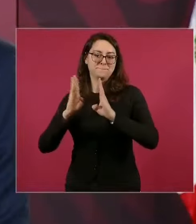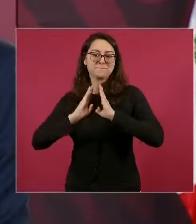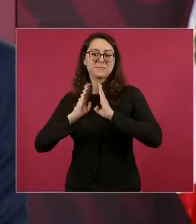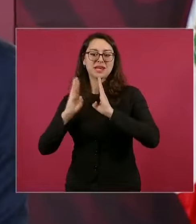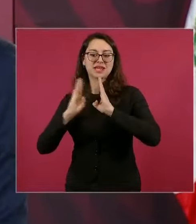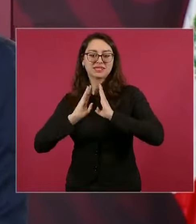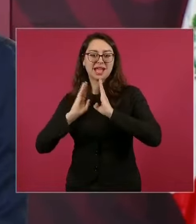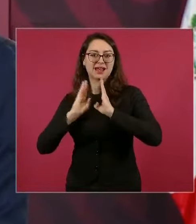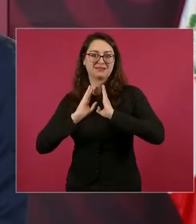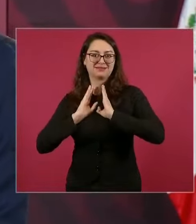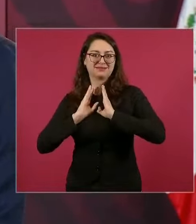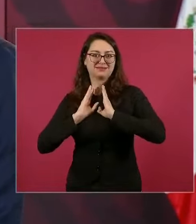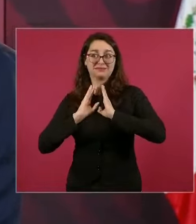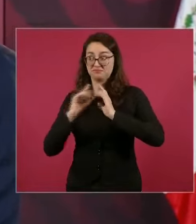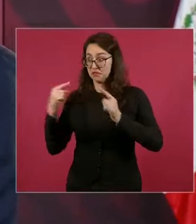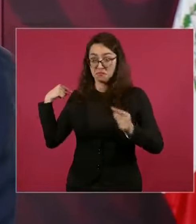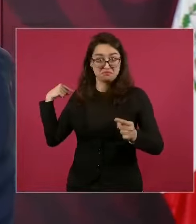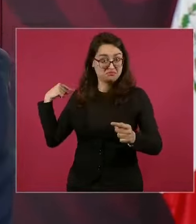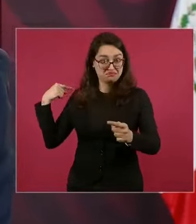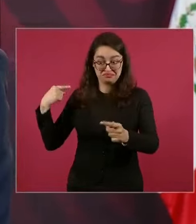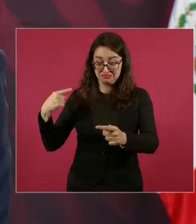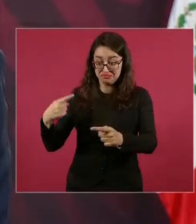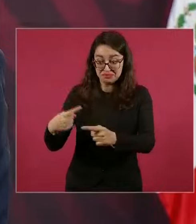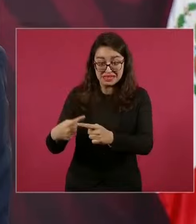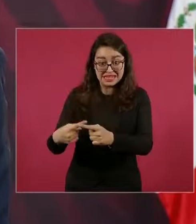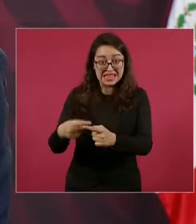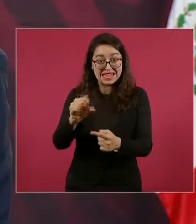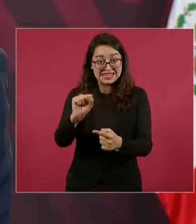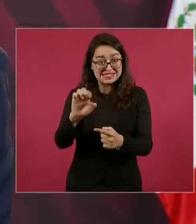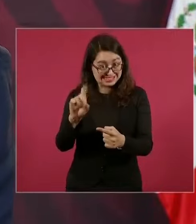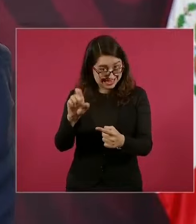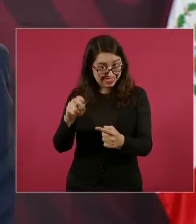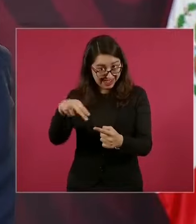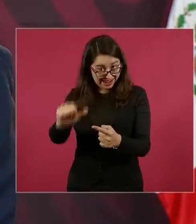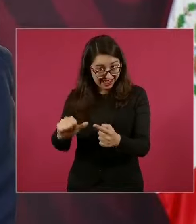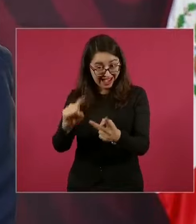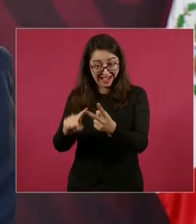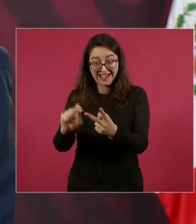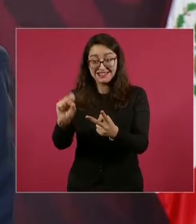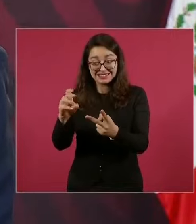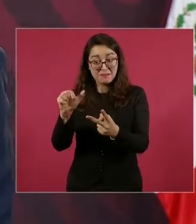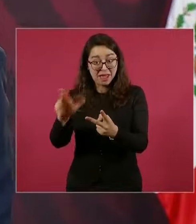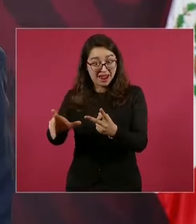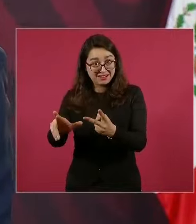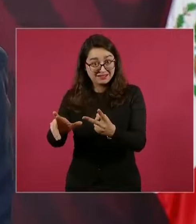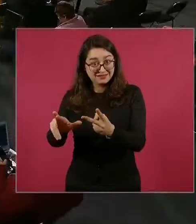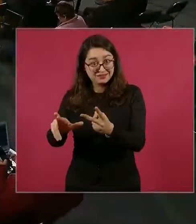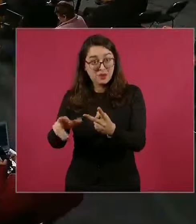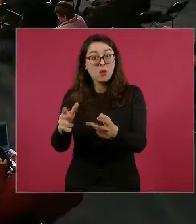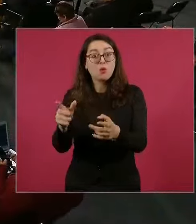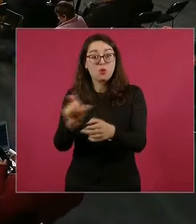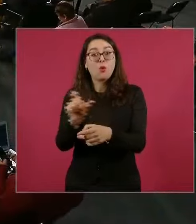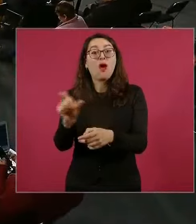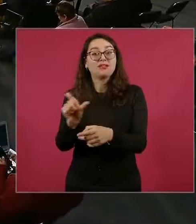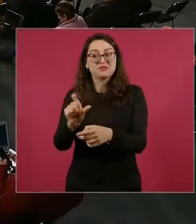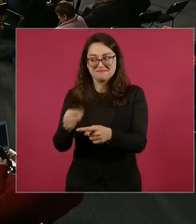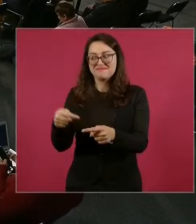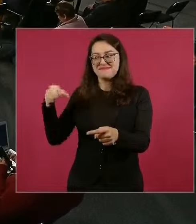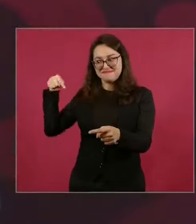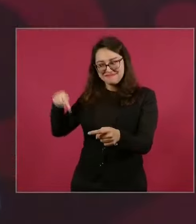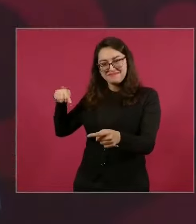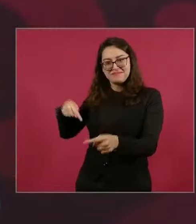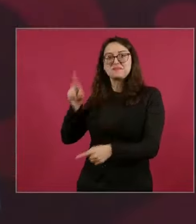no se quiere pelear con López Obrador. Eso explicaría por qué se archiva la investigación. Porque López Obrador tiene algo muy poderoso, que es el